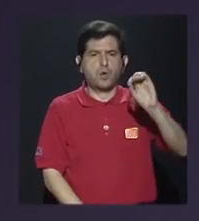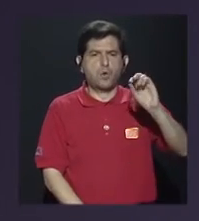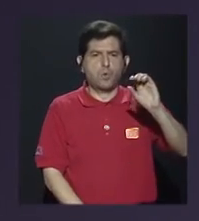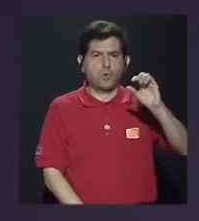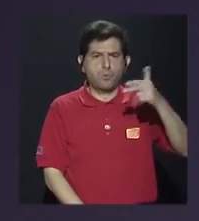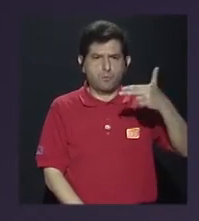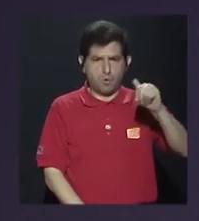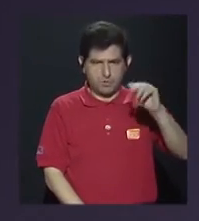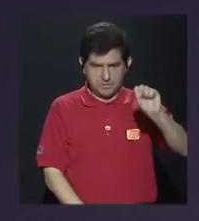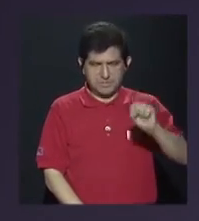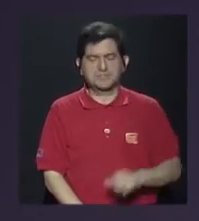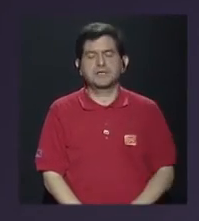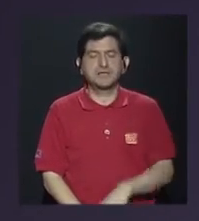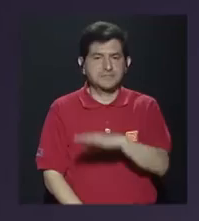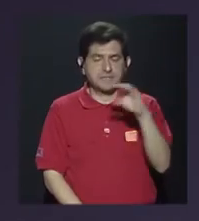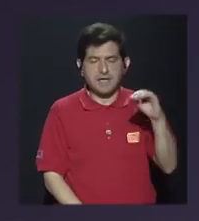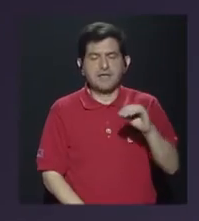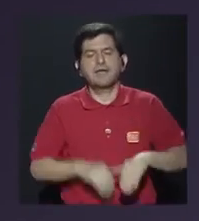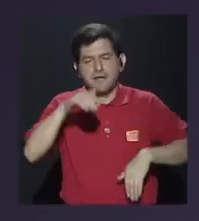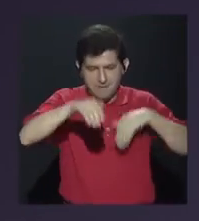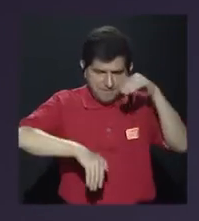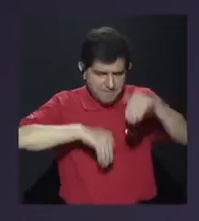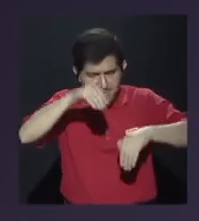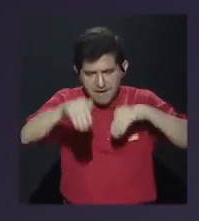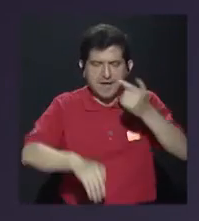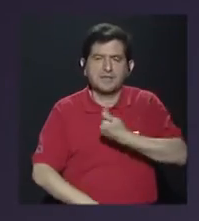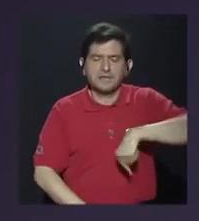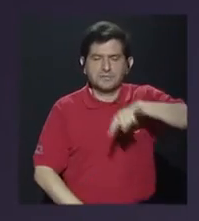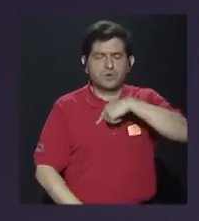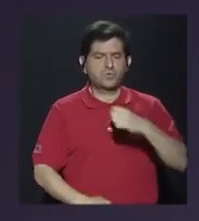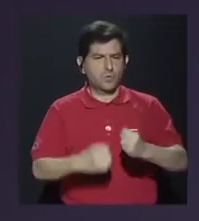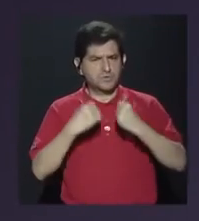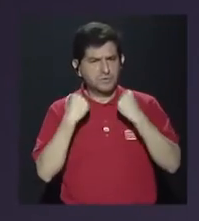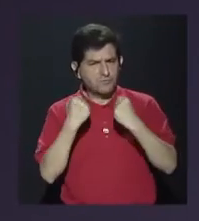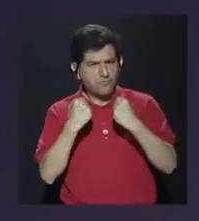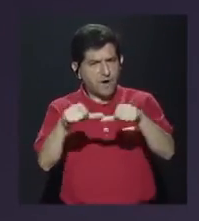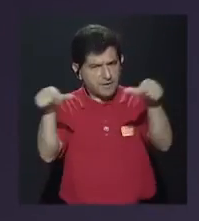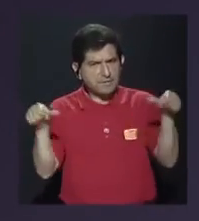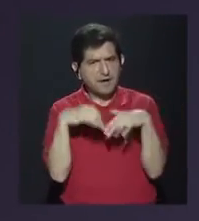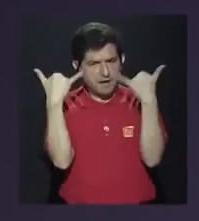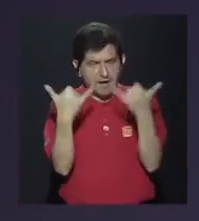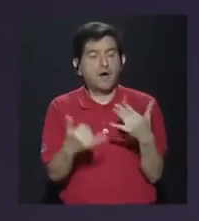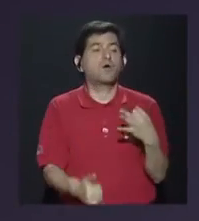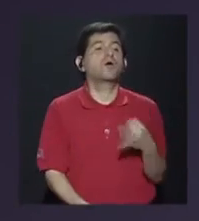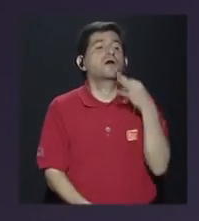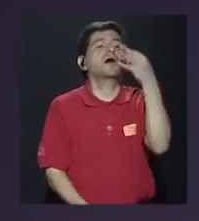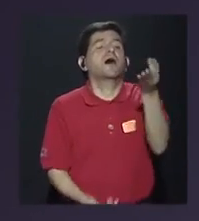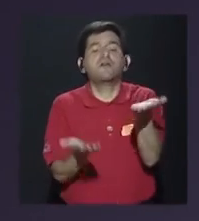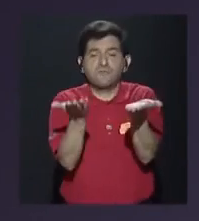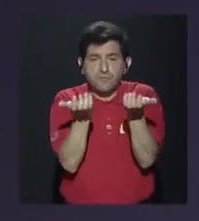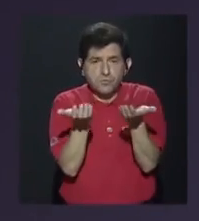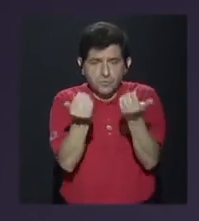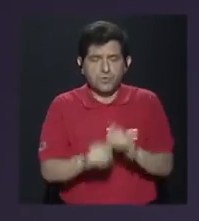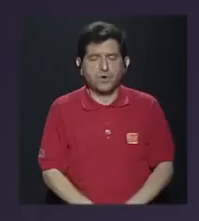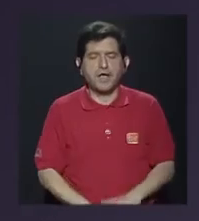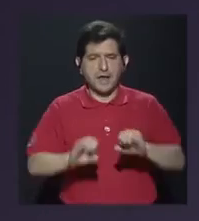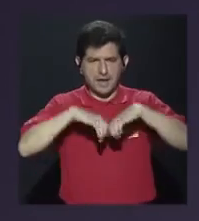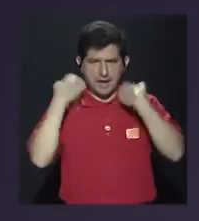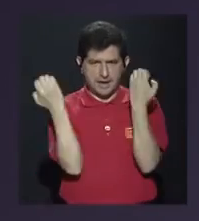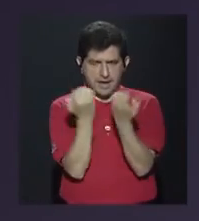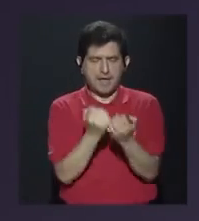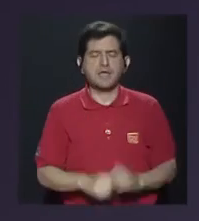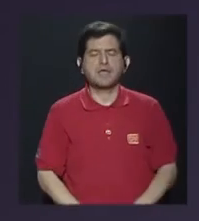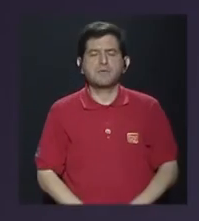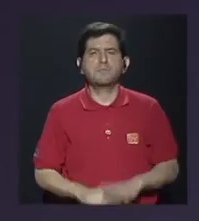de mesa y natación, que es nuestro fuerte en este momento. A futuro queremos que haya una selección de